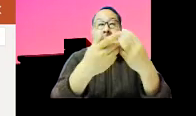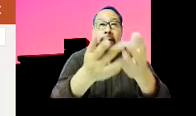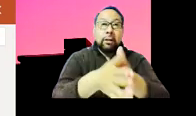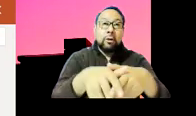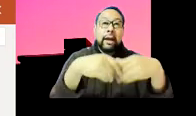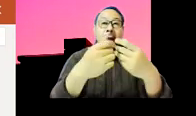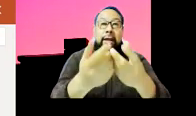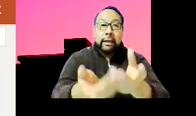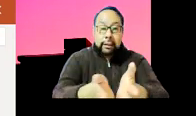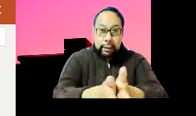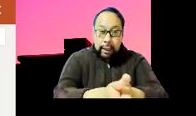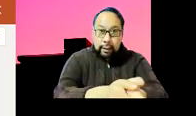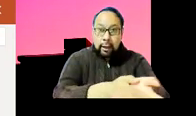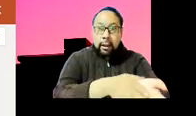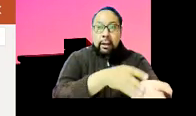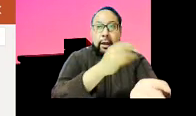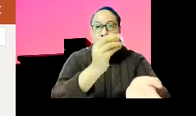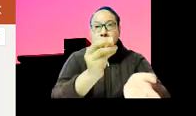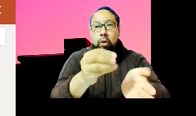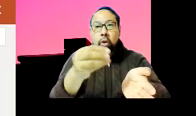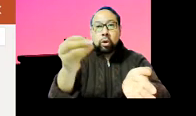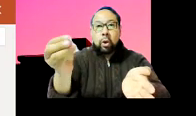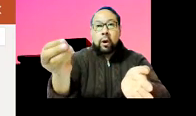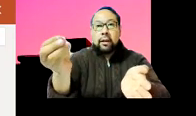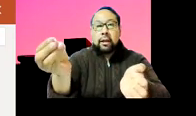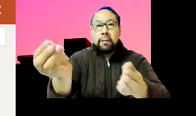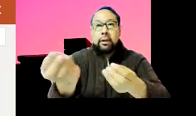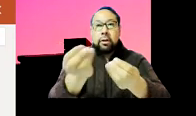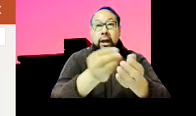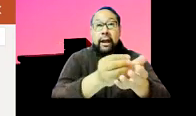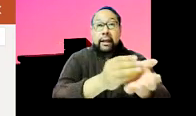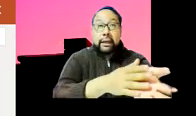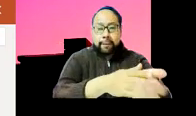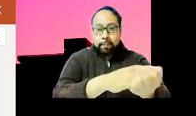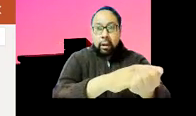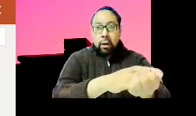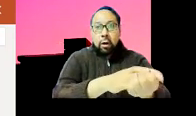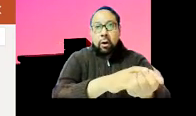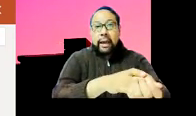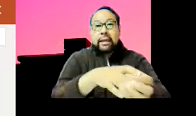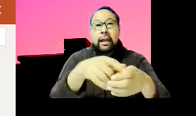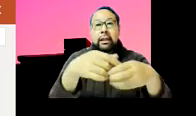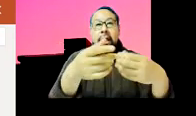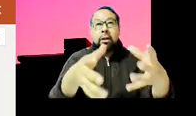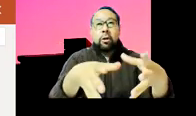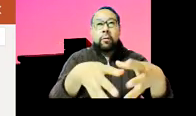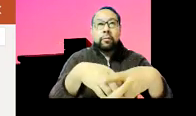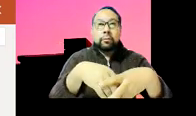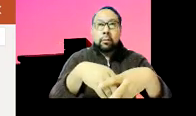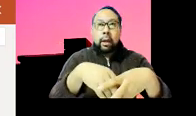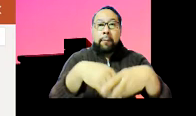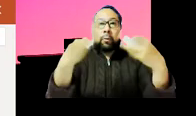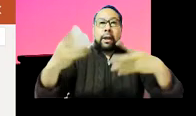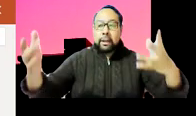elementos, beneficios, características que el producto o el servicio carecía, o